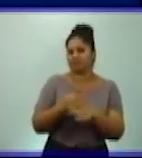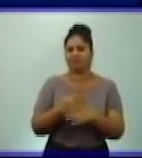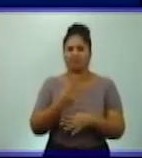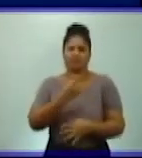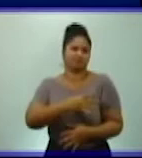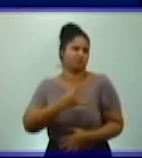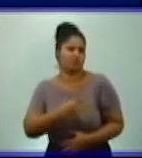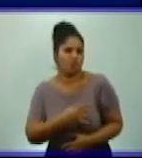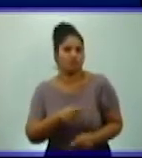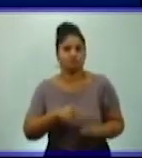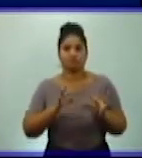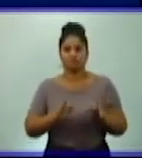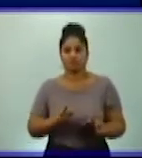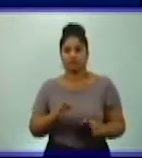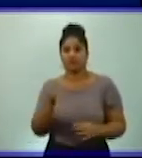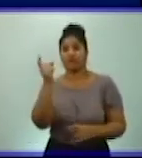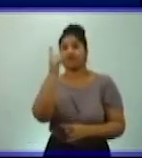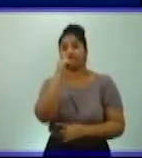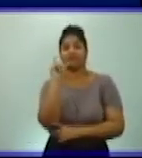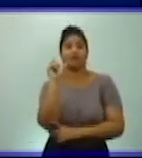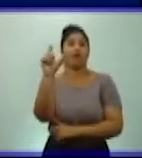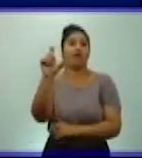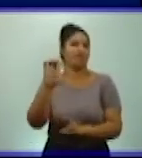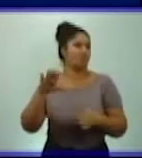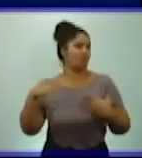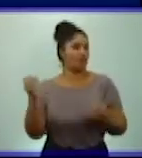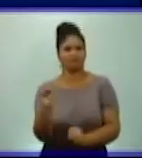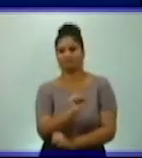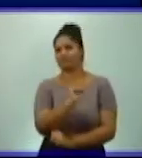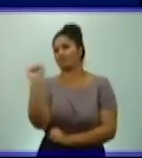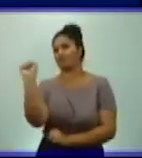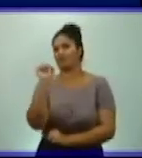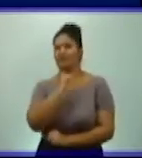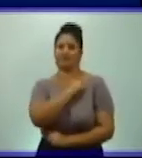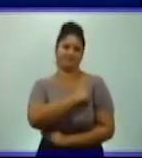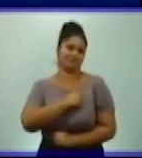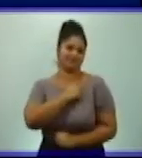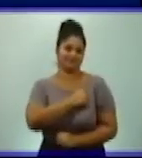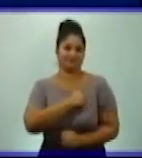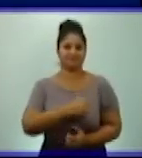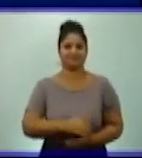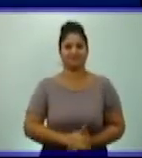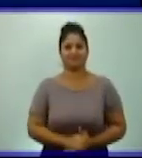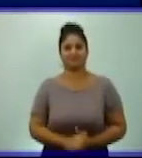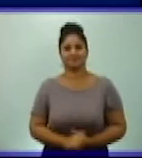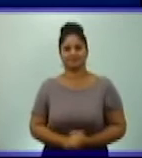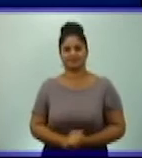definitivo del amor sobre las vanas apariencias.